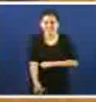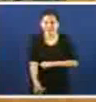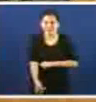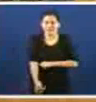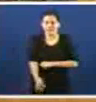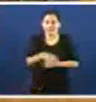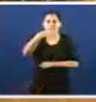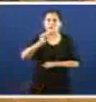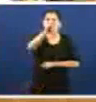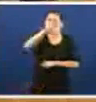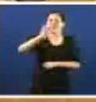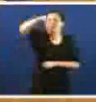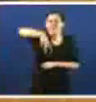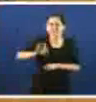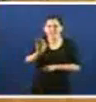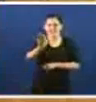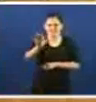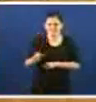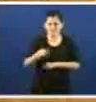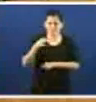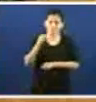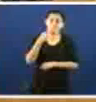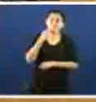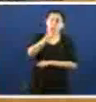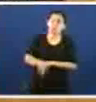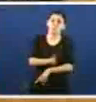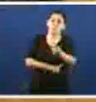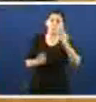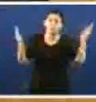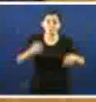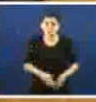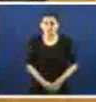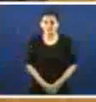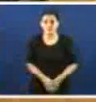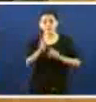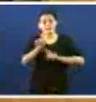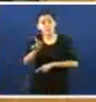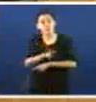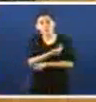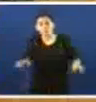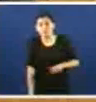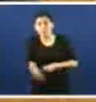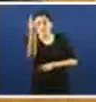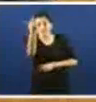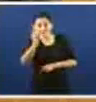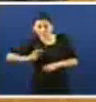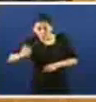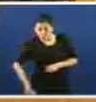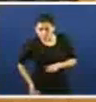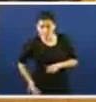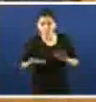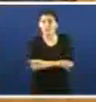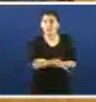chama, Bárcenas, o cachan por eso, porque parece que non hai problema. Os que máis teñen, e acabo, non só son